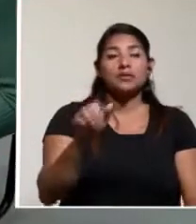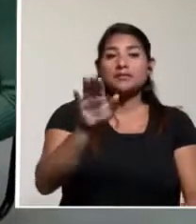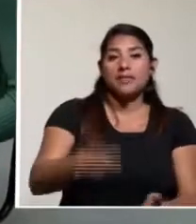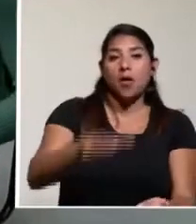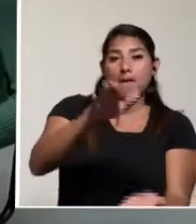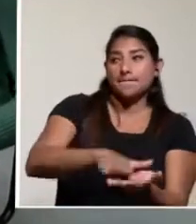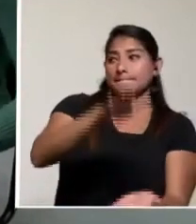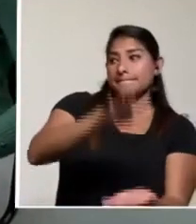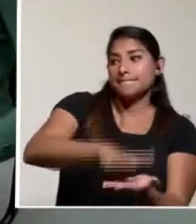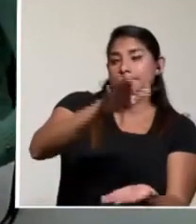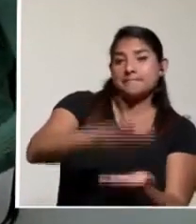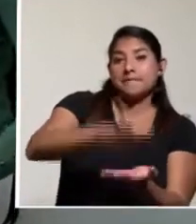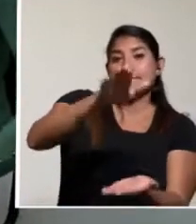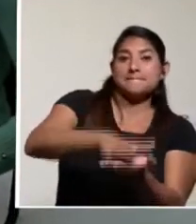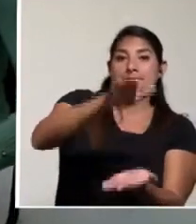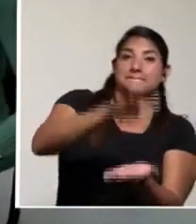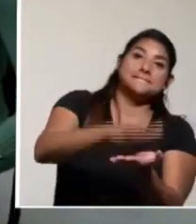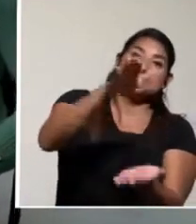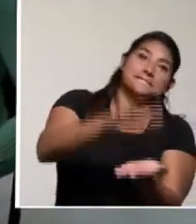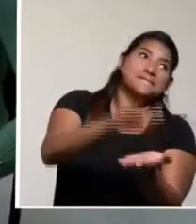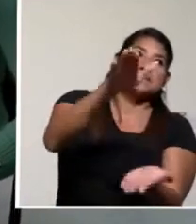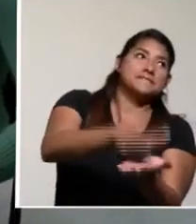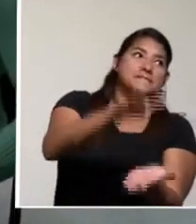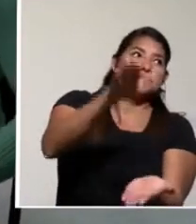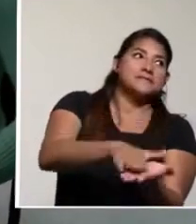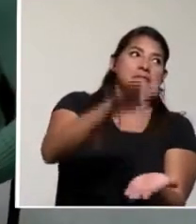zapateo. Casi se me olvida.